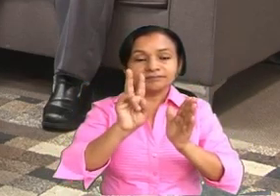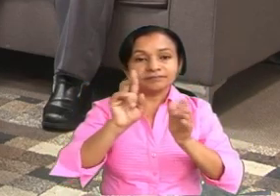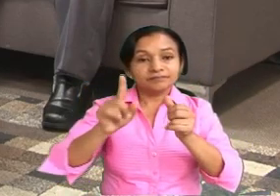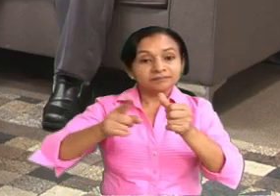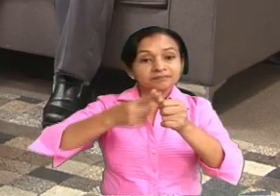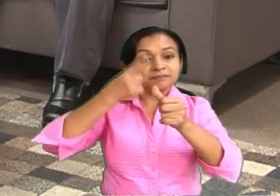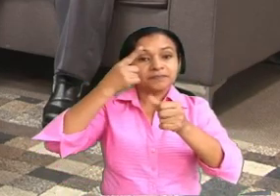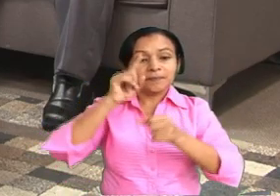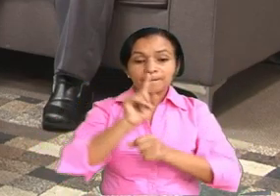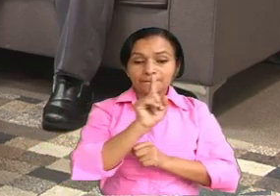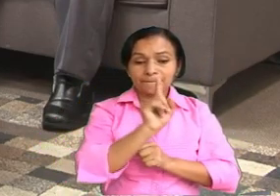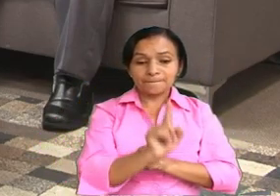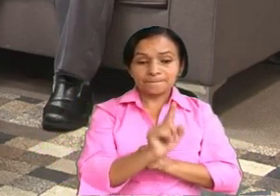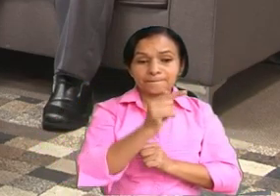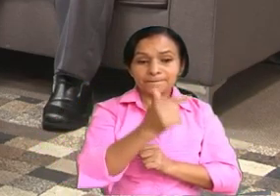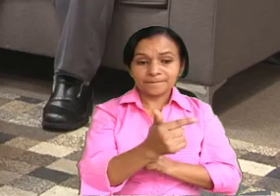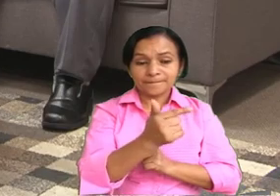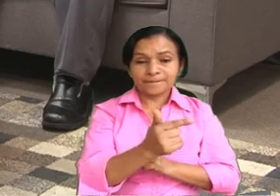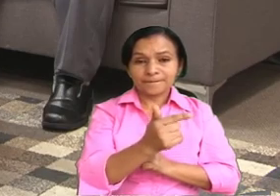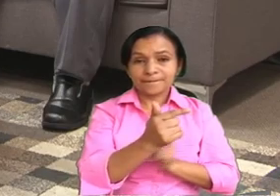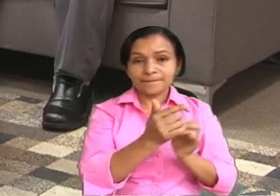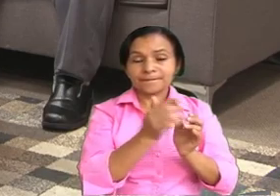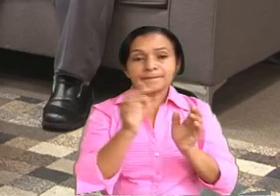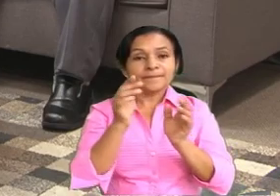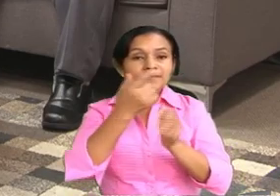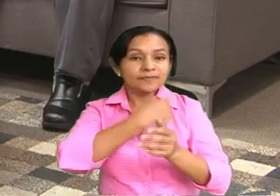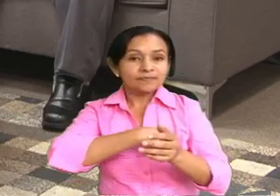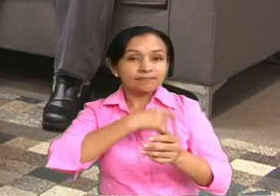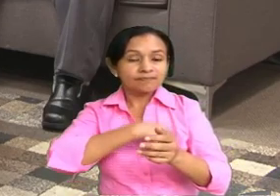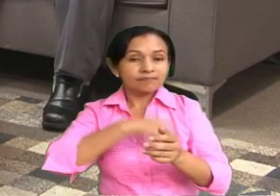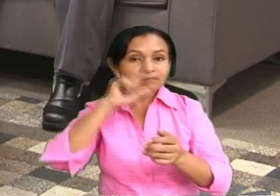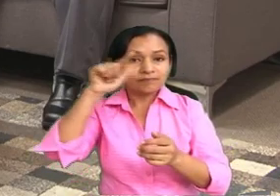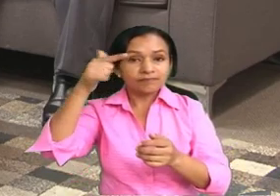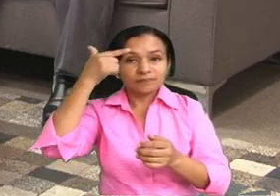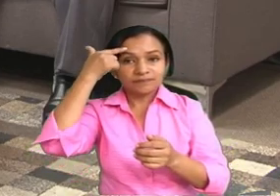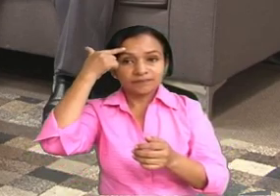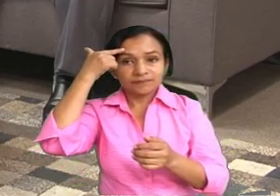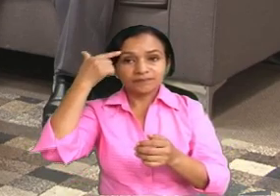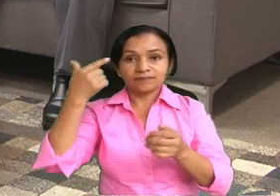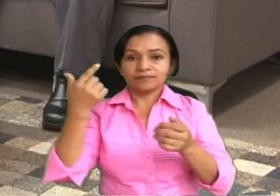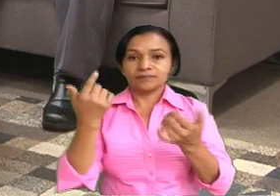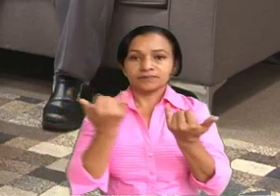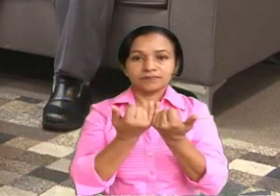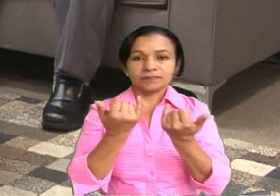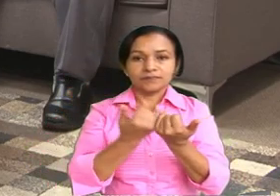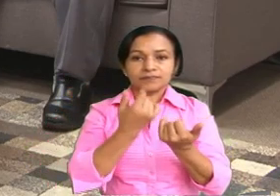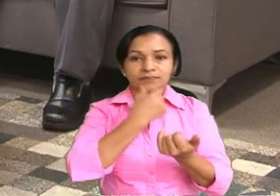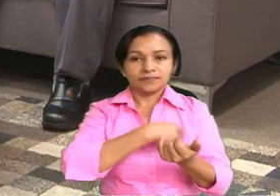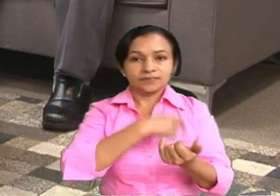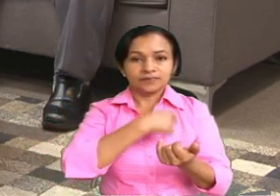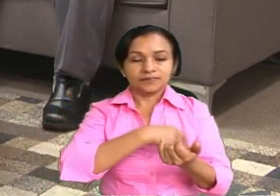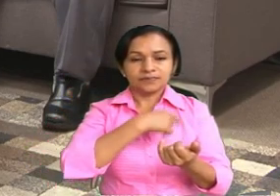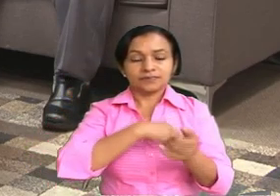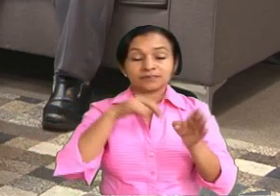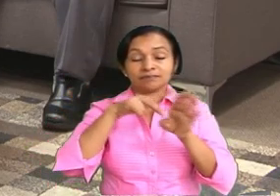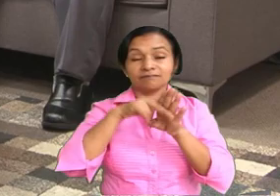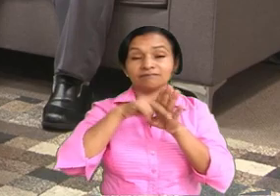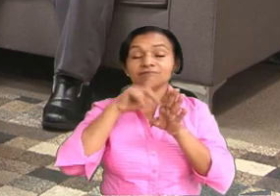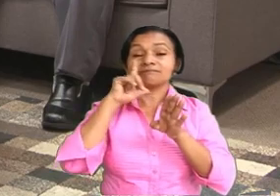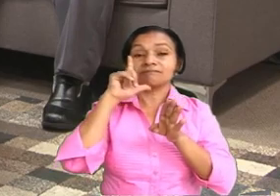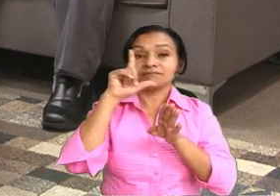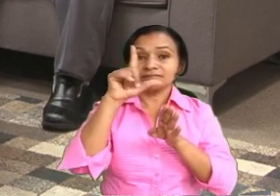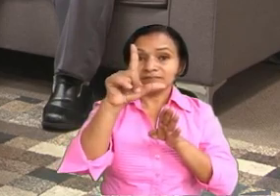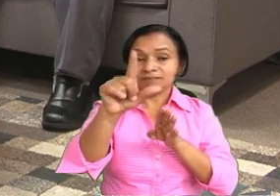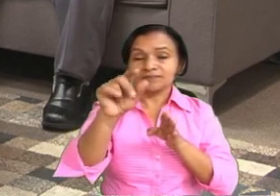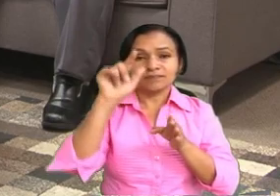primeros grados, en las escuelas públicas, y está más énfasis en las escuelas rurales, figúrese. Cómo